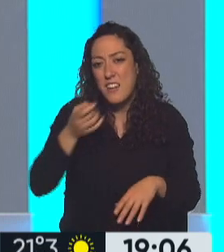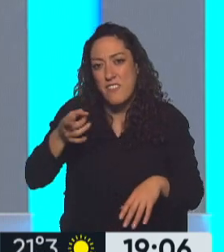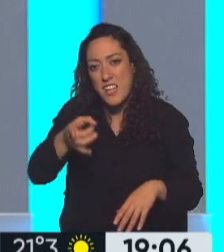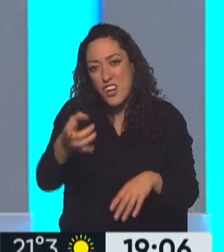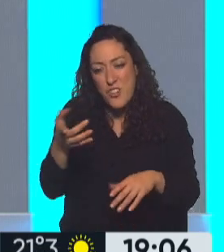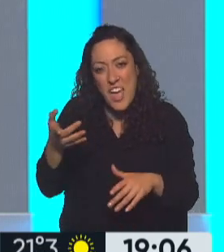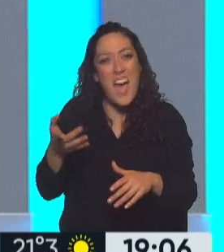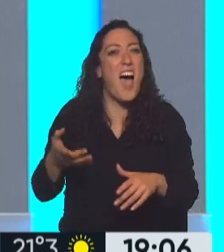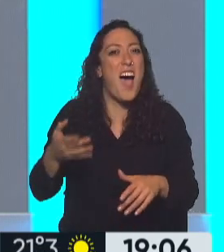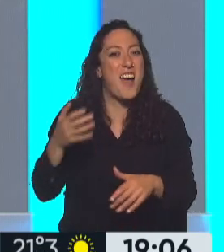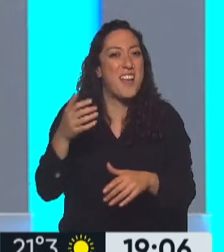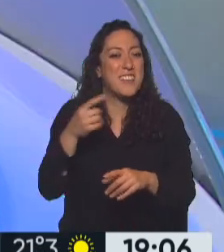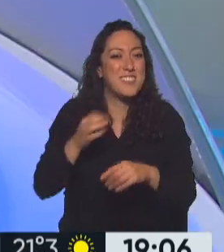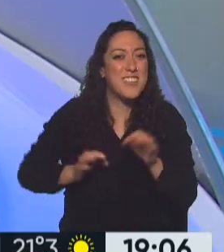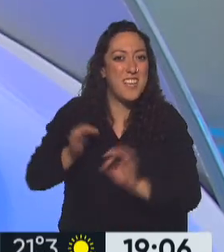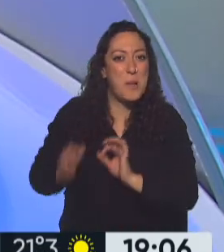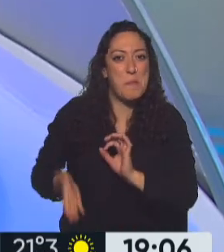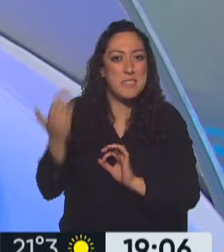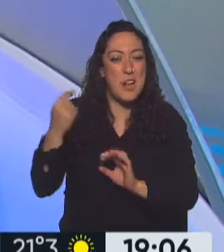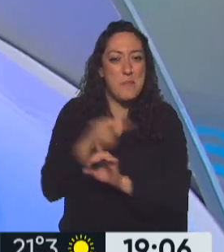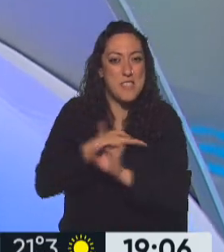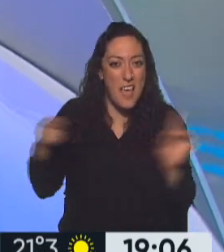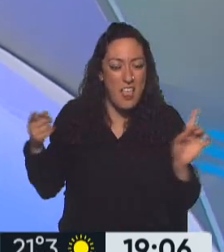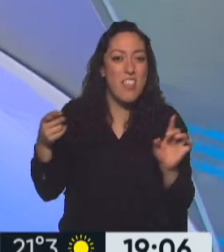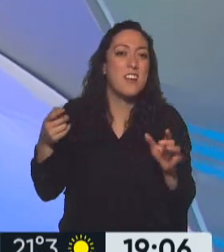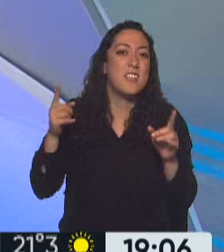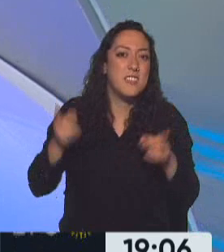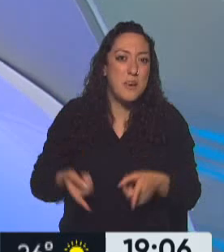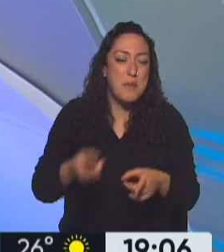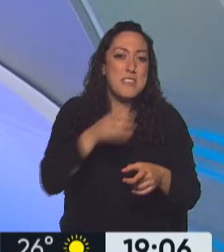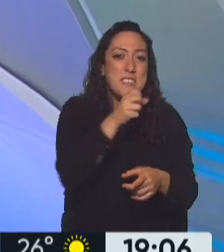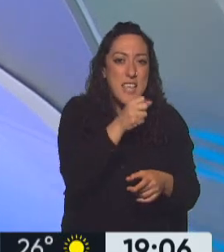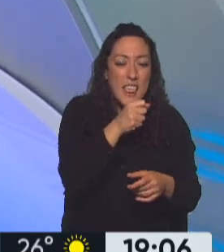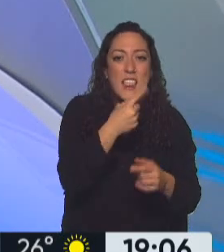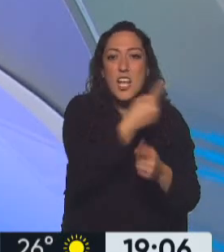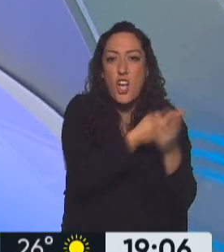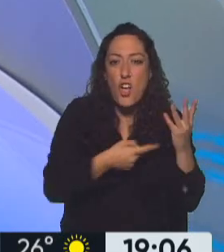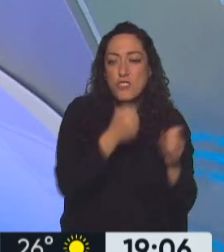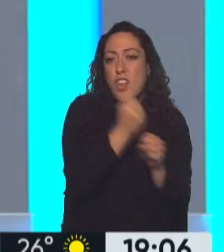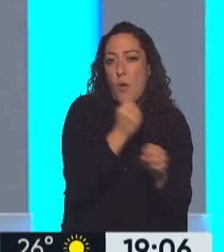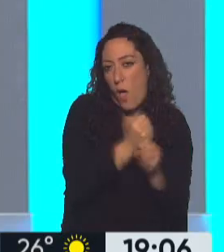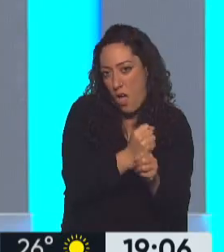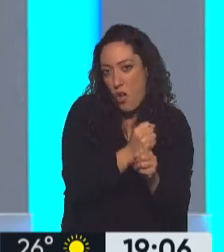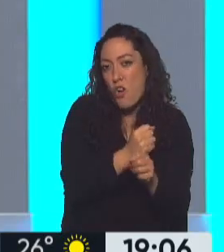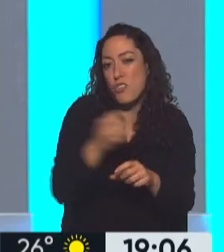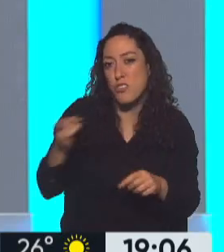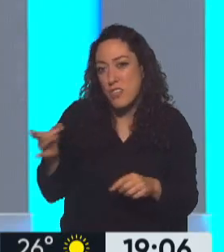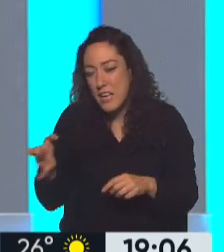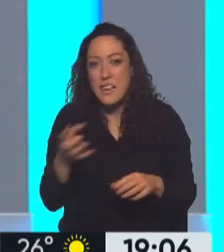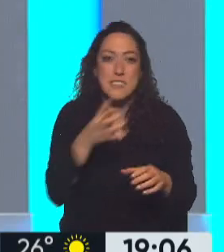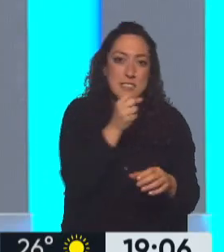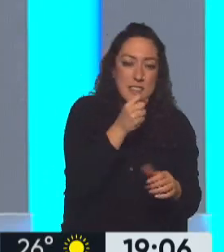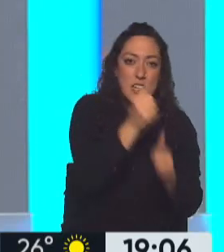la primera mitad del siglo pasado y después a la actividad citrícola no es decir pero siempre enfocada en el trabajo en la justicia